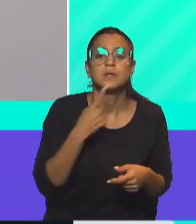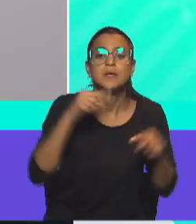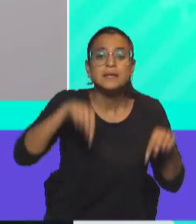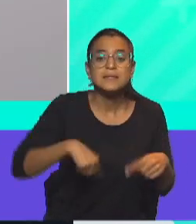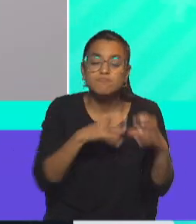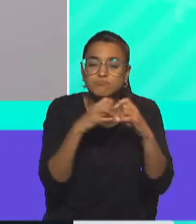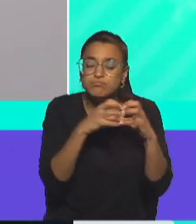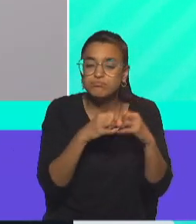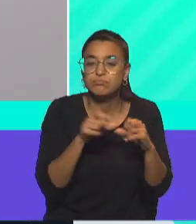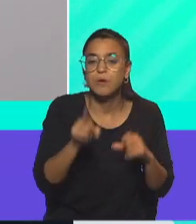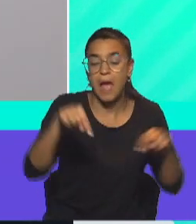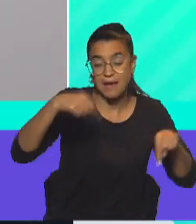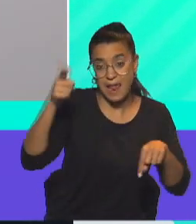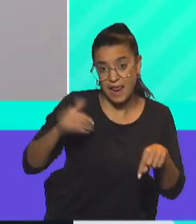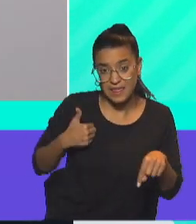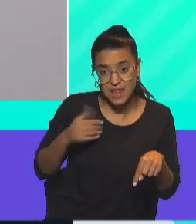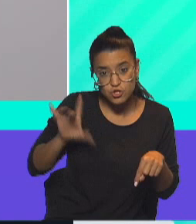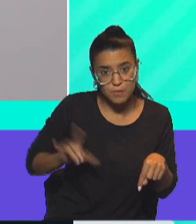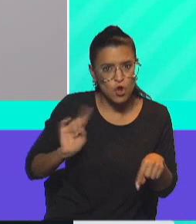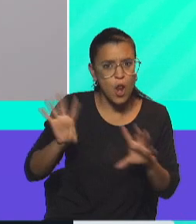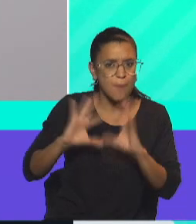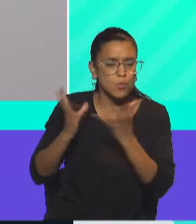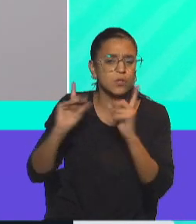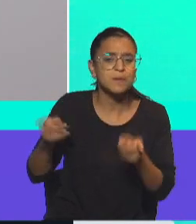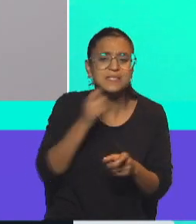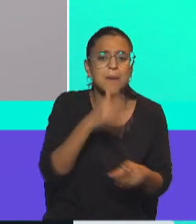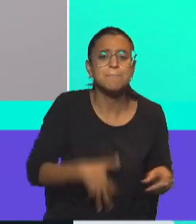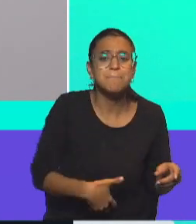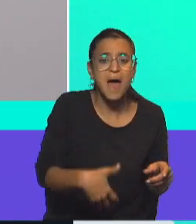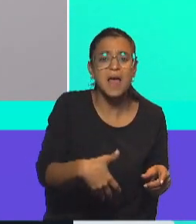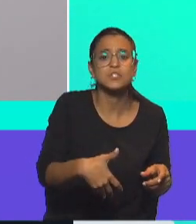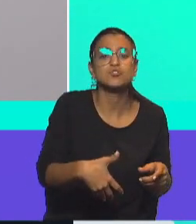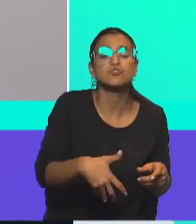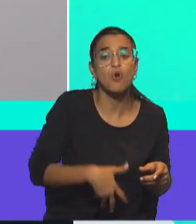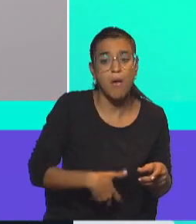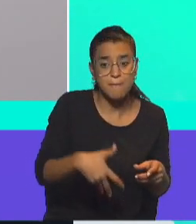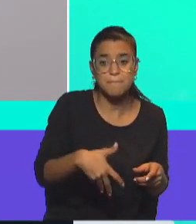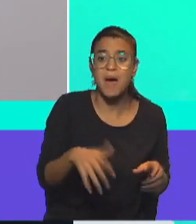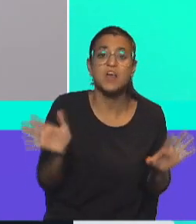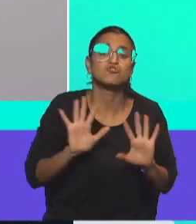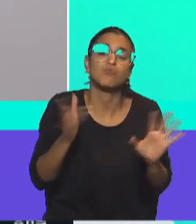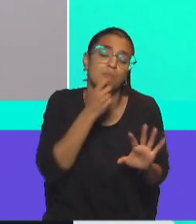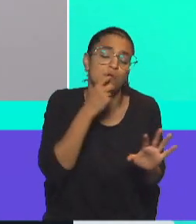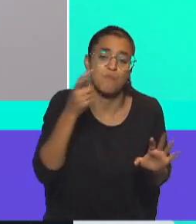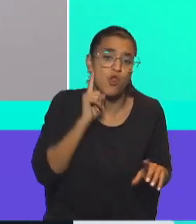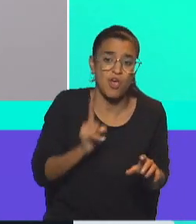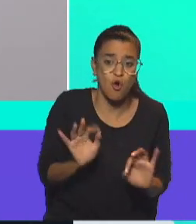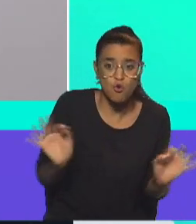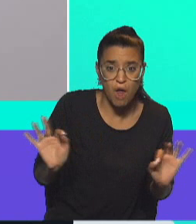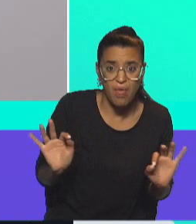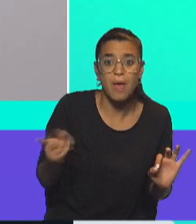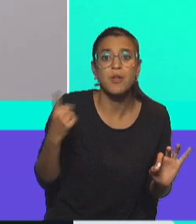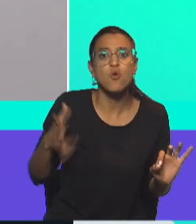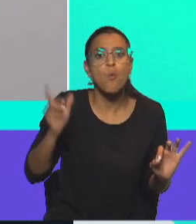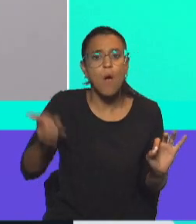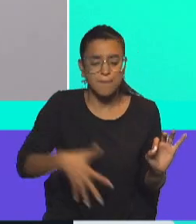discutiendo ahora, no solo en Argentina, sino también en el mundo, es que el embarazo por sí mismo, aún sin ninguna condición de riesgo, puede ser una